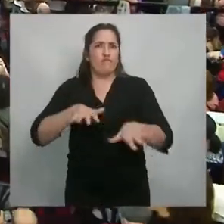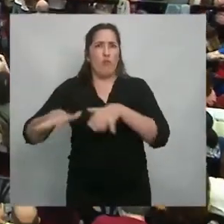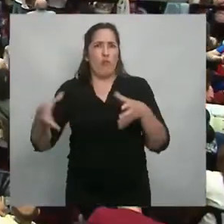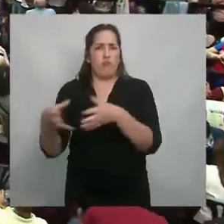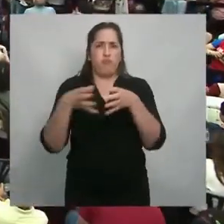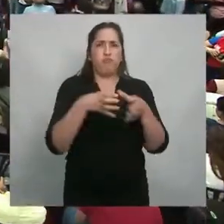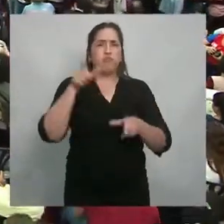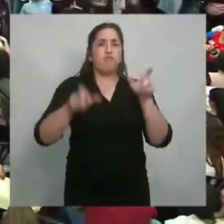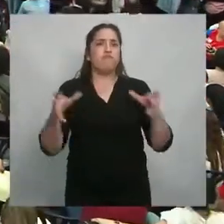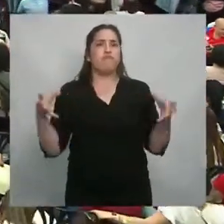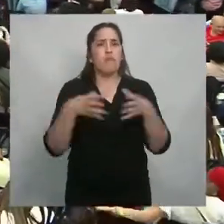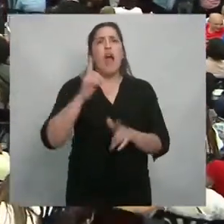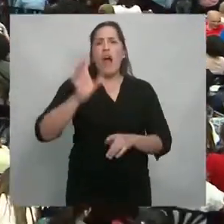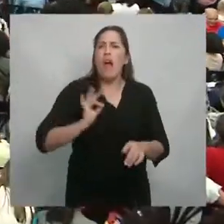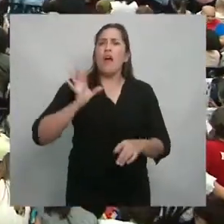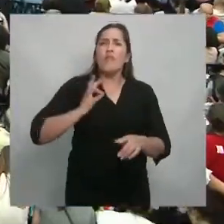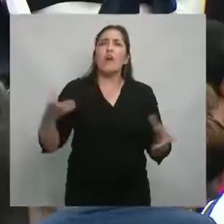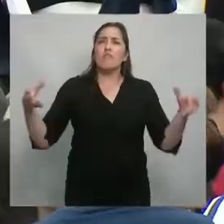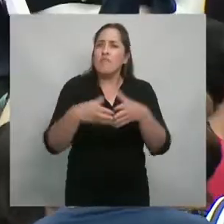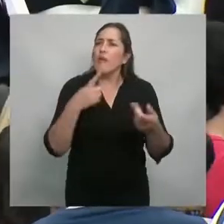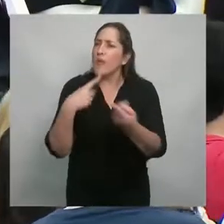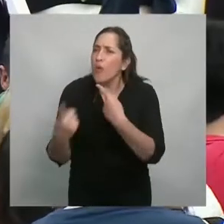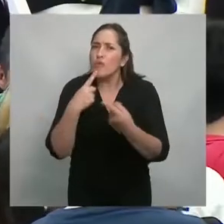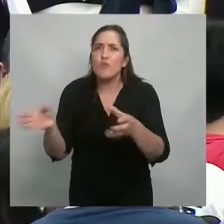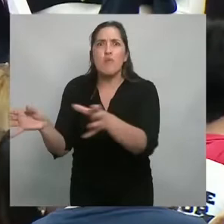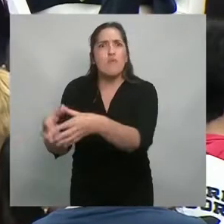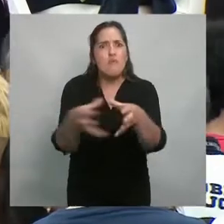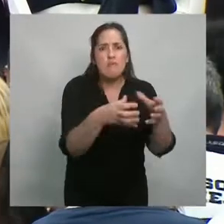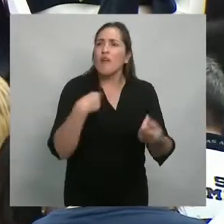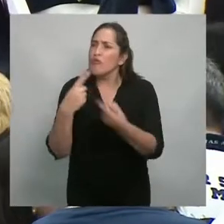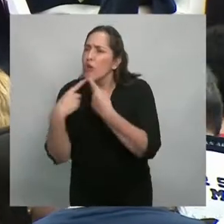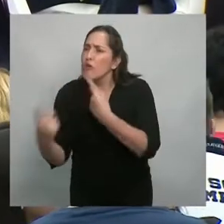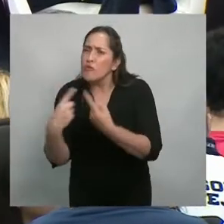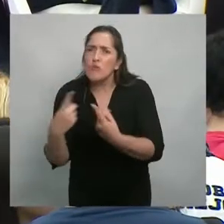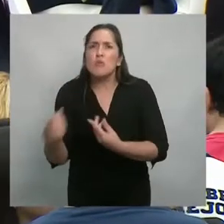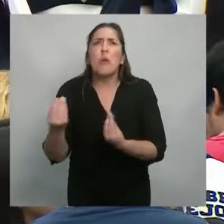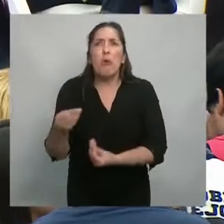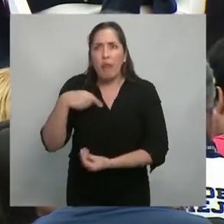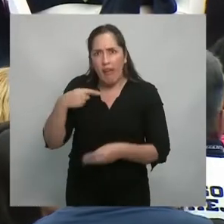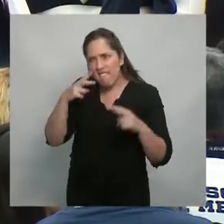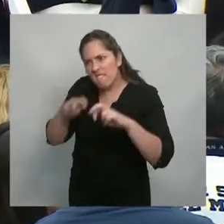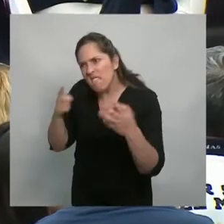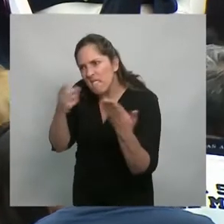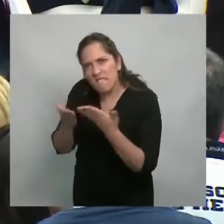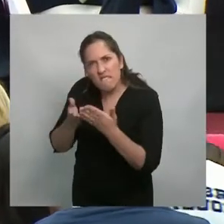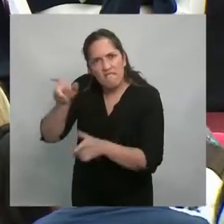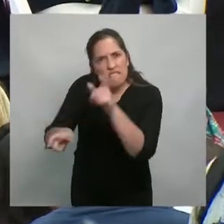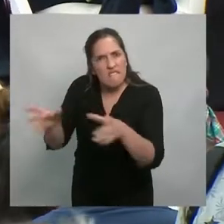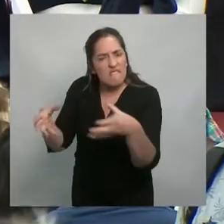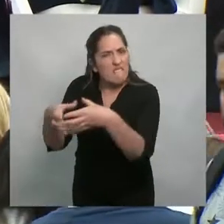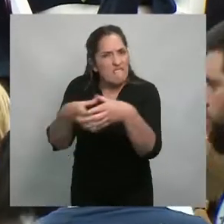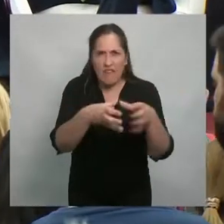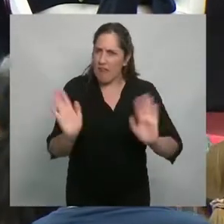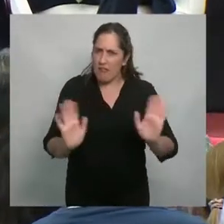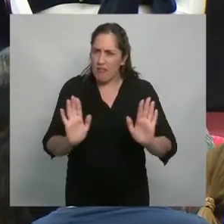cada año hacemos reuniones de consulta con los activistas. No porque los activistas sean objeto de estudio, sino porque